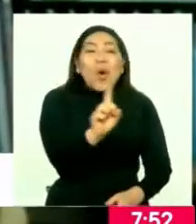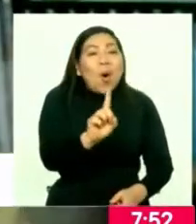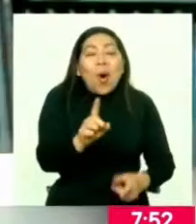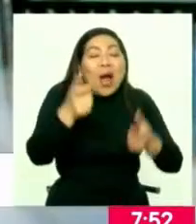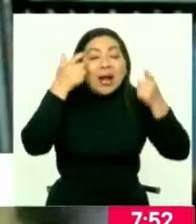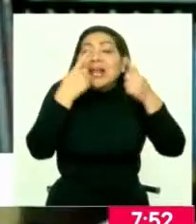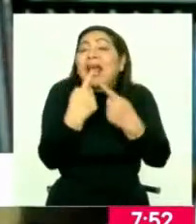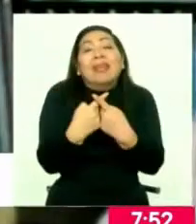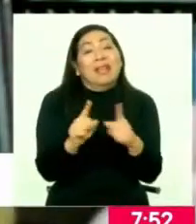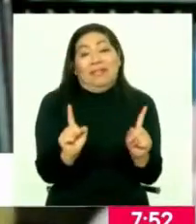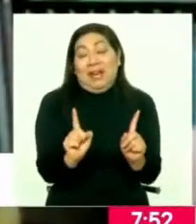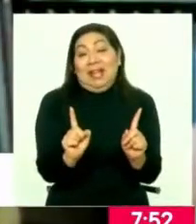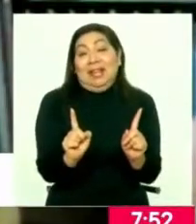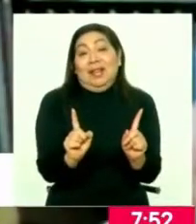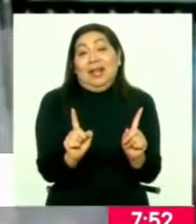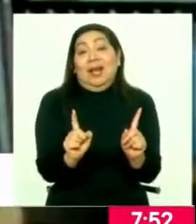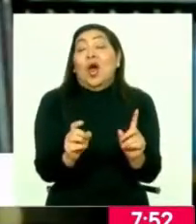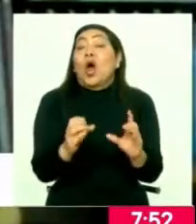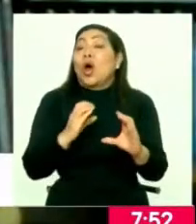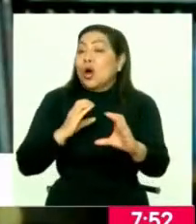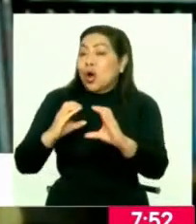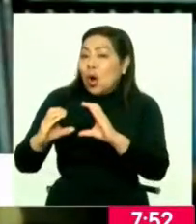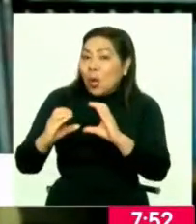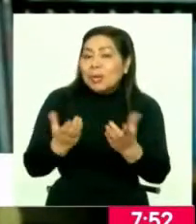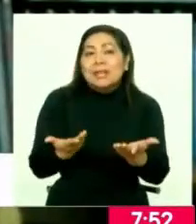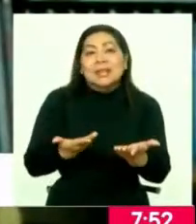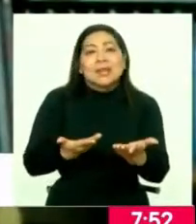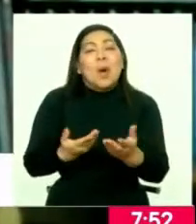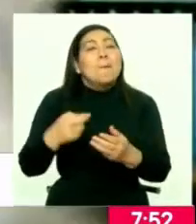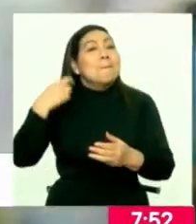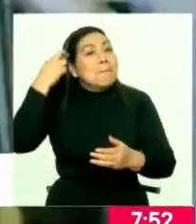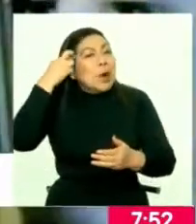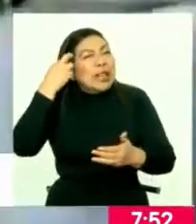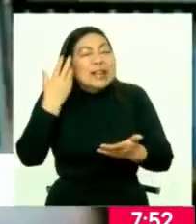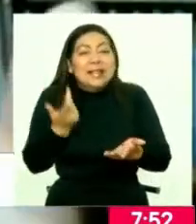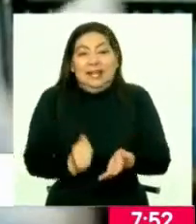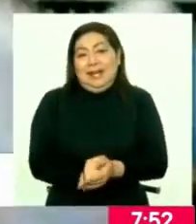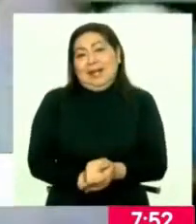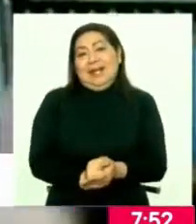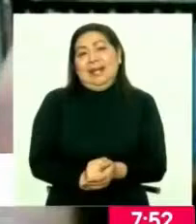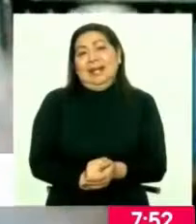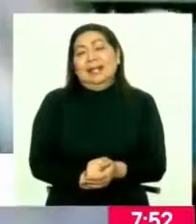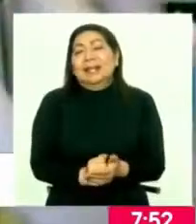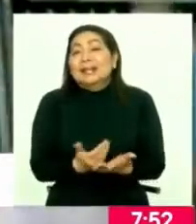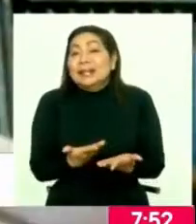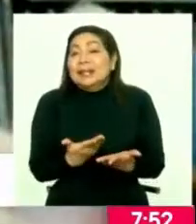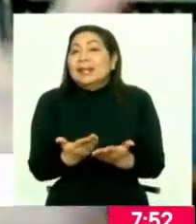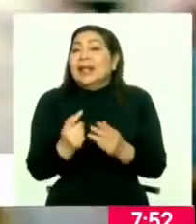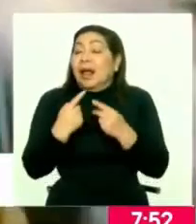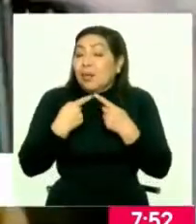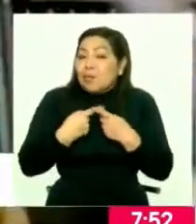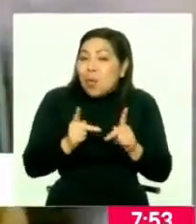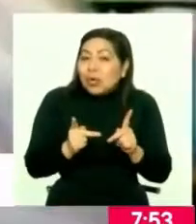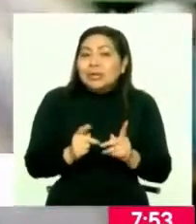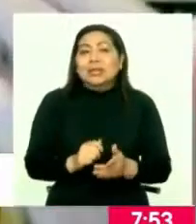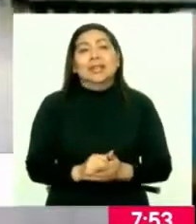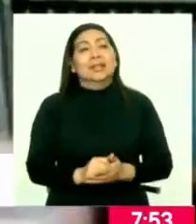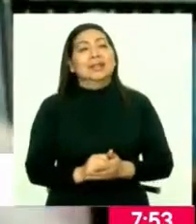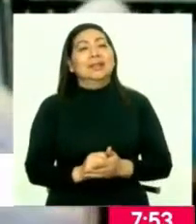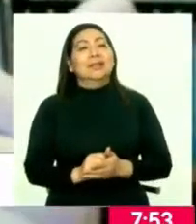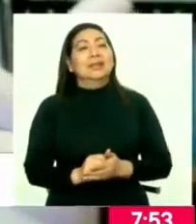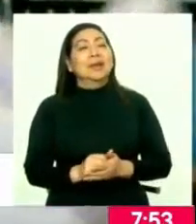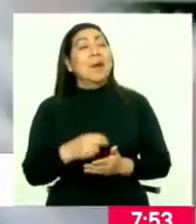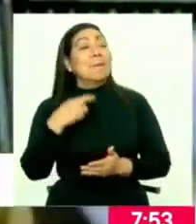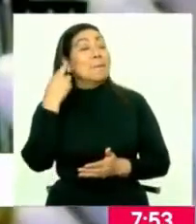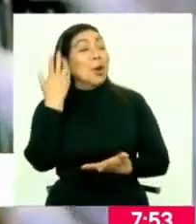Uh-huh. Entonces, pero aún así el rey tiene que hacer comunicación política. La comunicación política, que es transmitir desde el